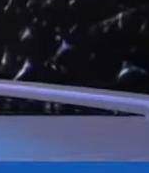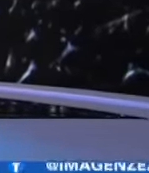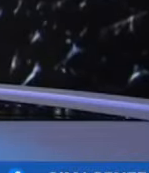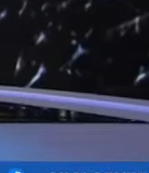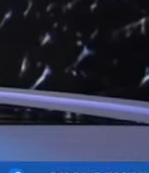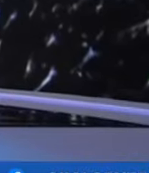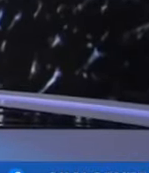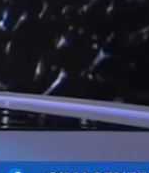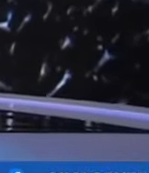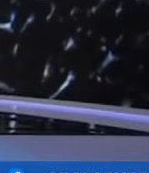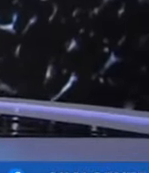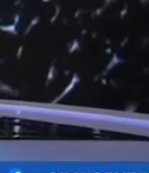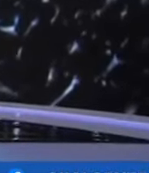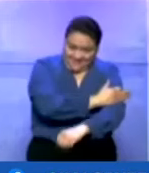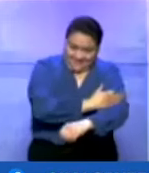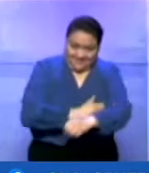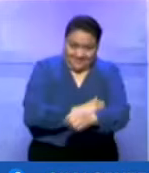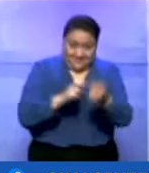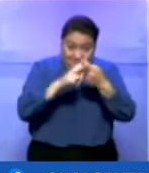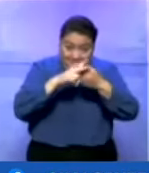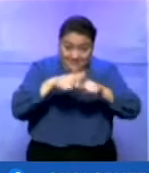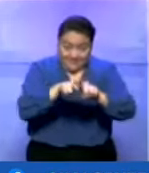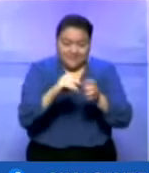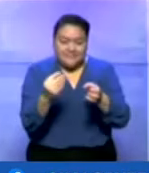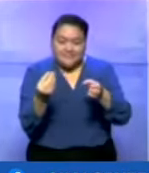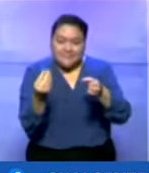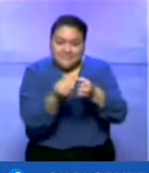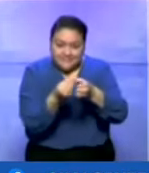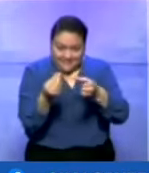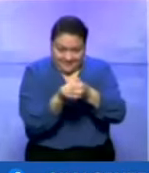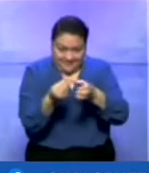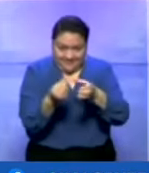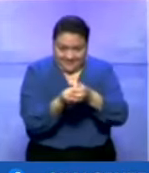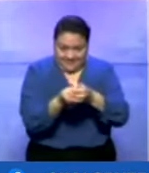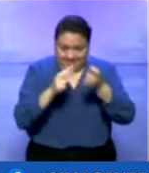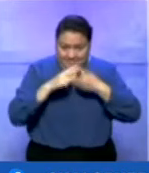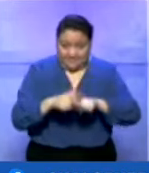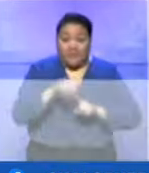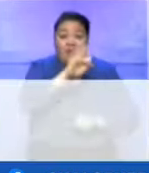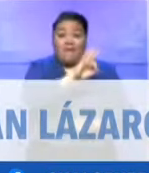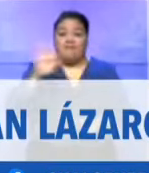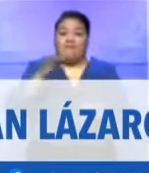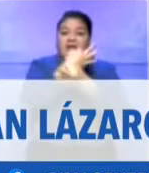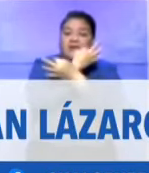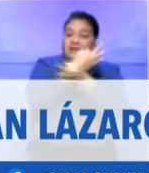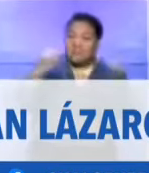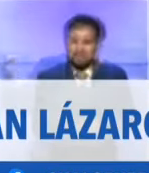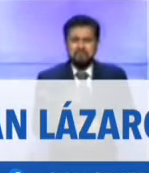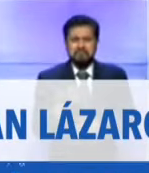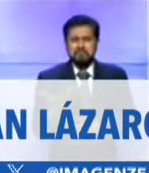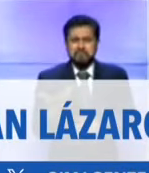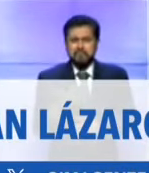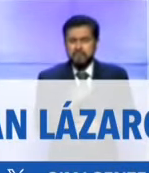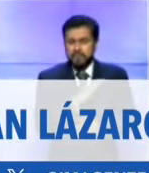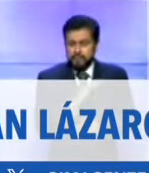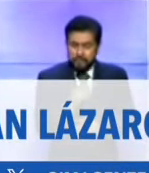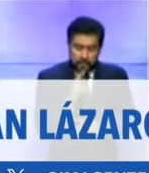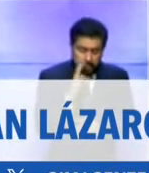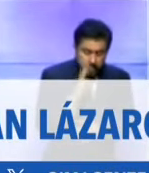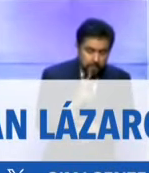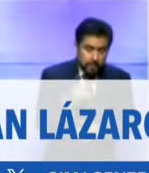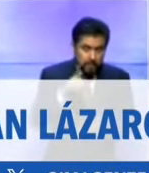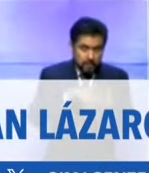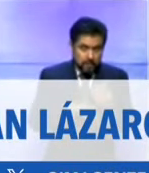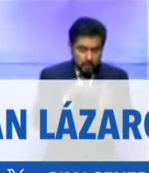Vámonos mejor a temas políticos por mayoría de votos el tribunal electoral del poder judicial confirmó la super mayoría a favor de morena y sus aliados quedándose de